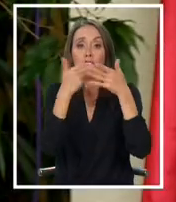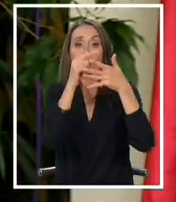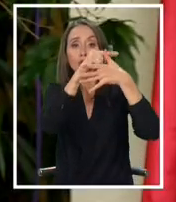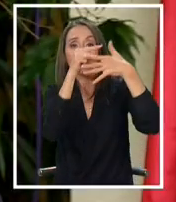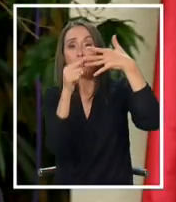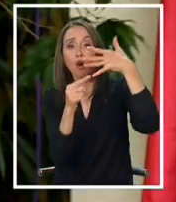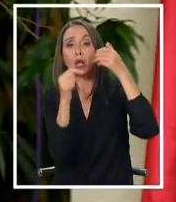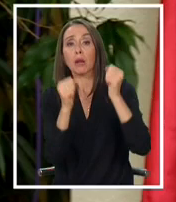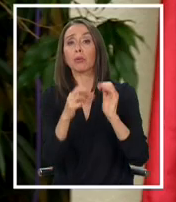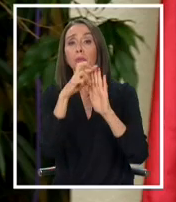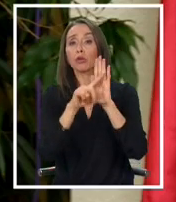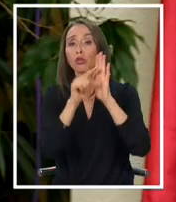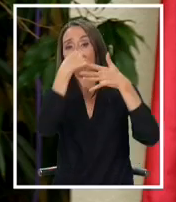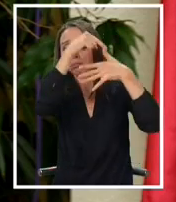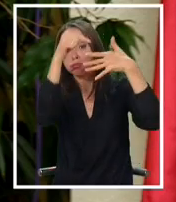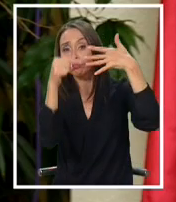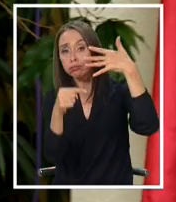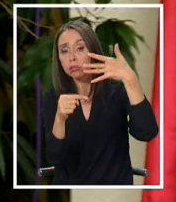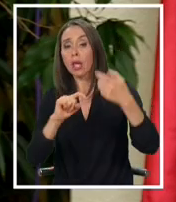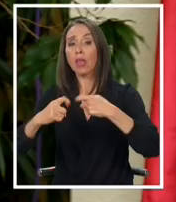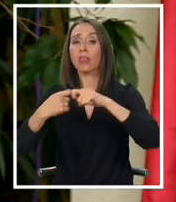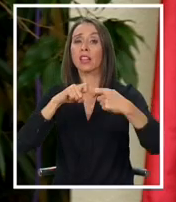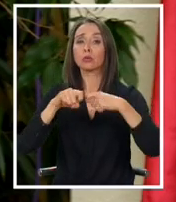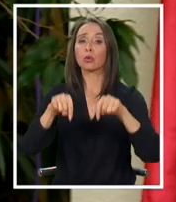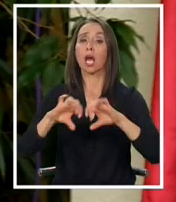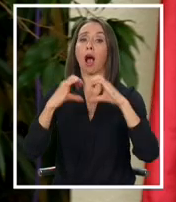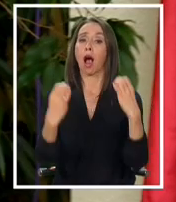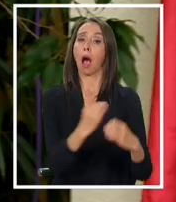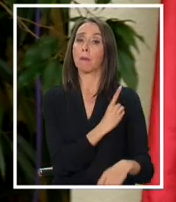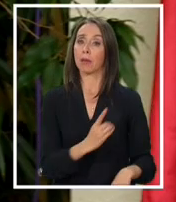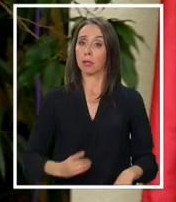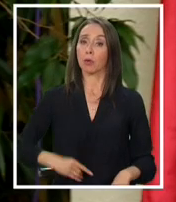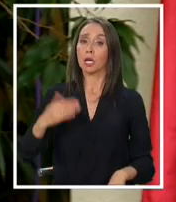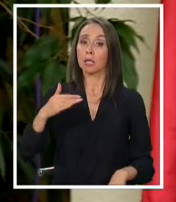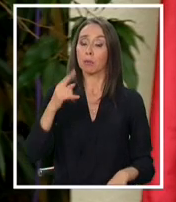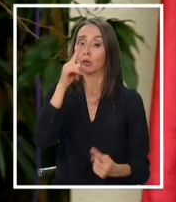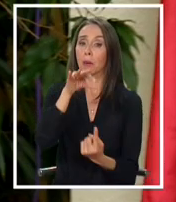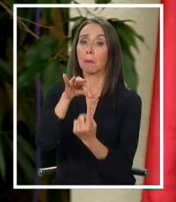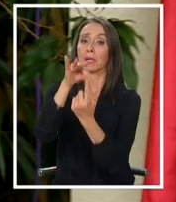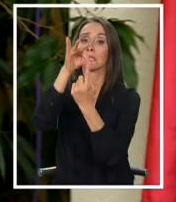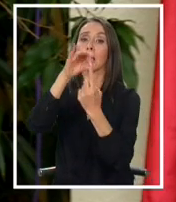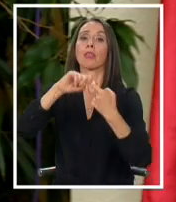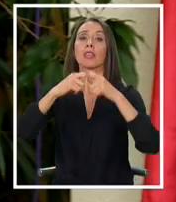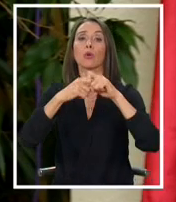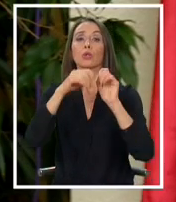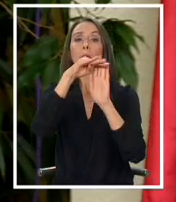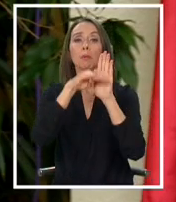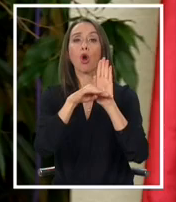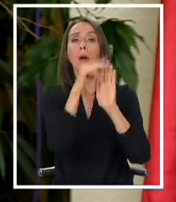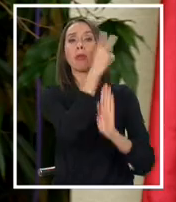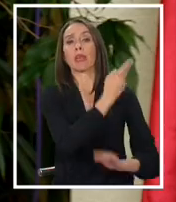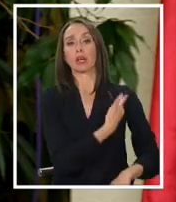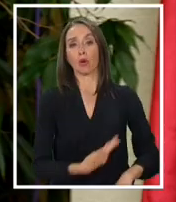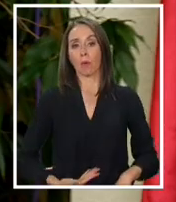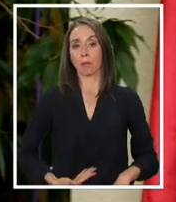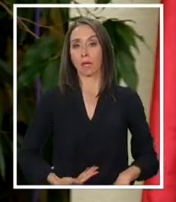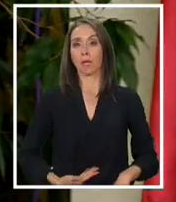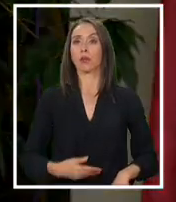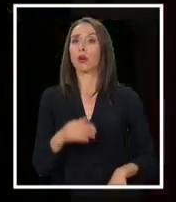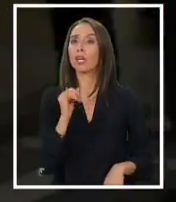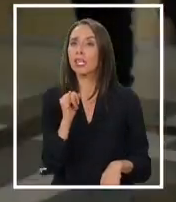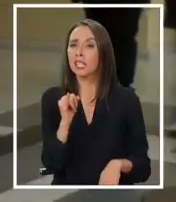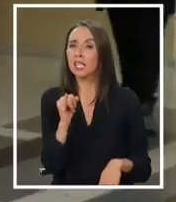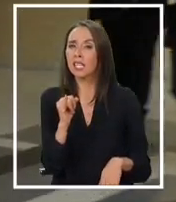Cámara, pero para nosotros lo importante, el centro debe ser discutir el programa de gobierno y también el plan de recuperación